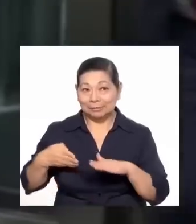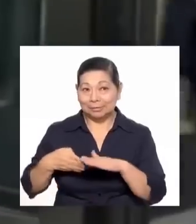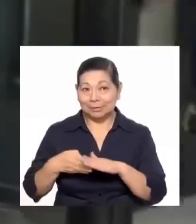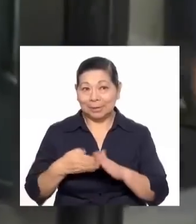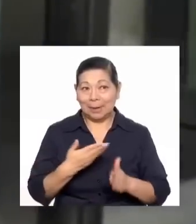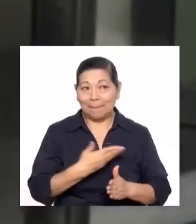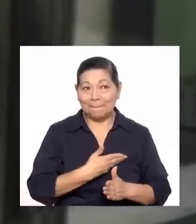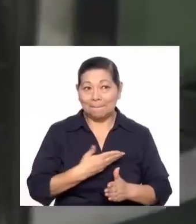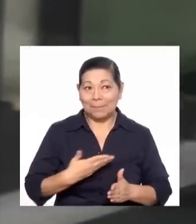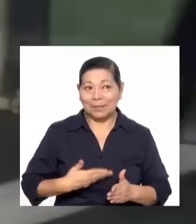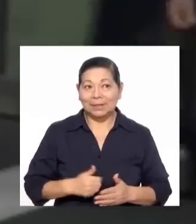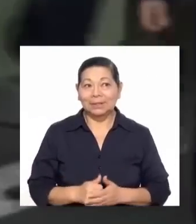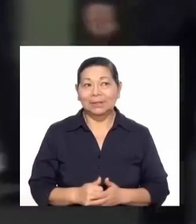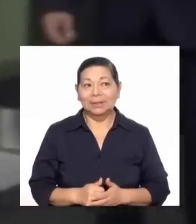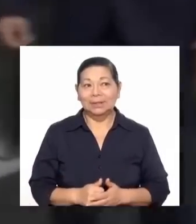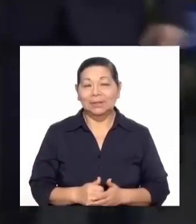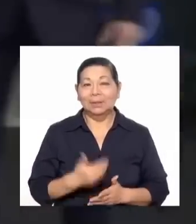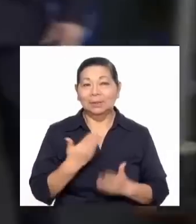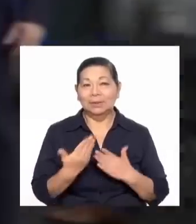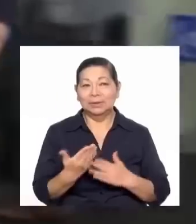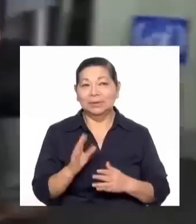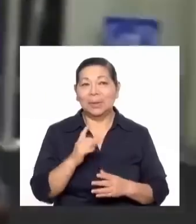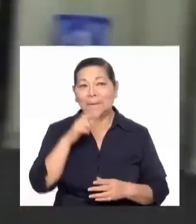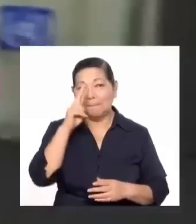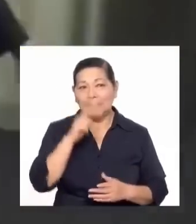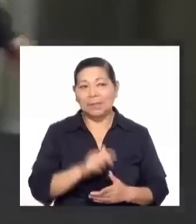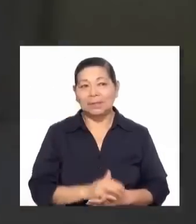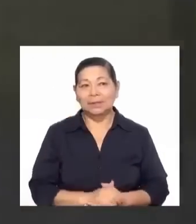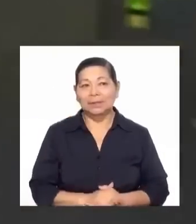la presidenta. Presidenta. Buenos días, para Perú.